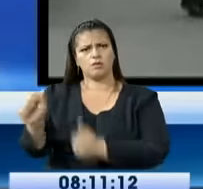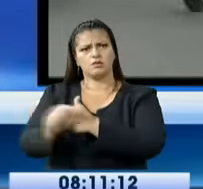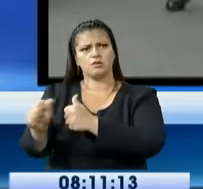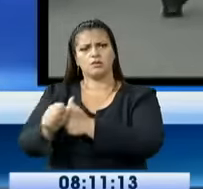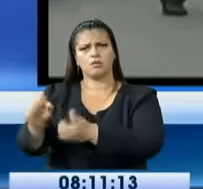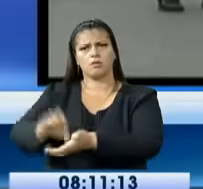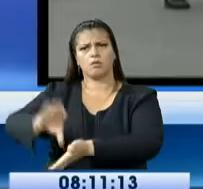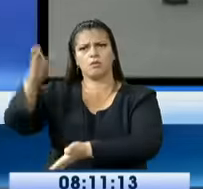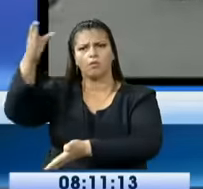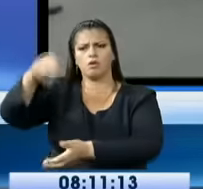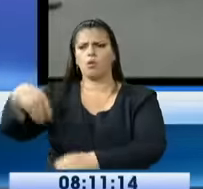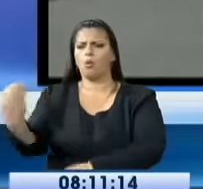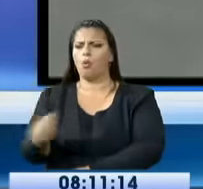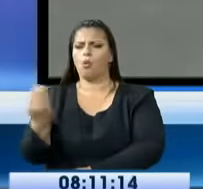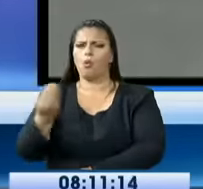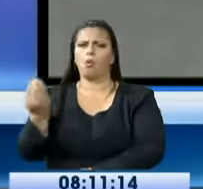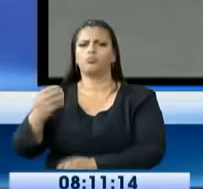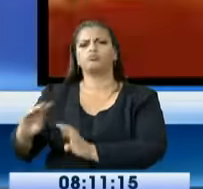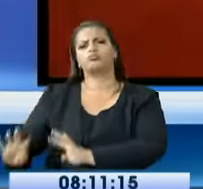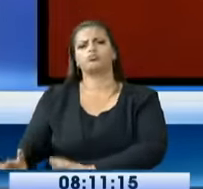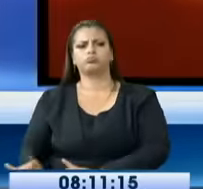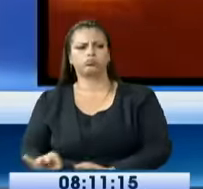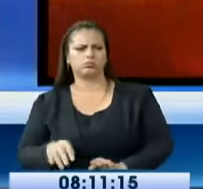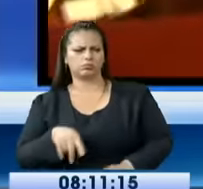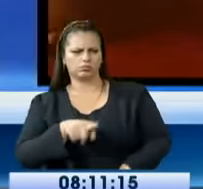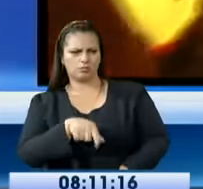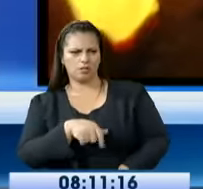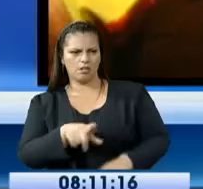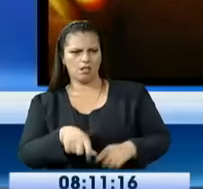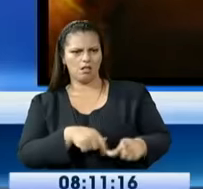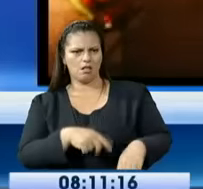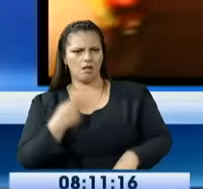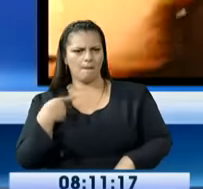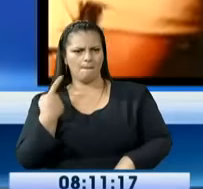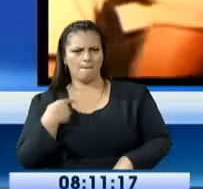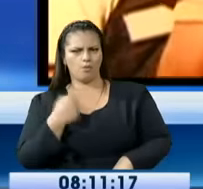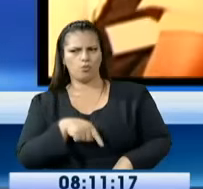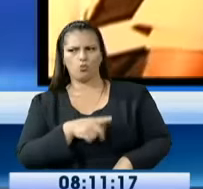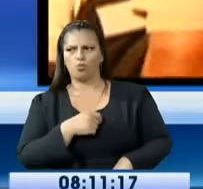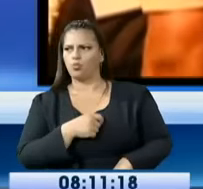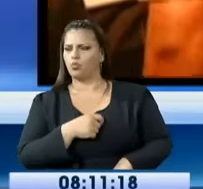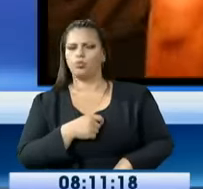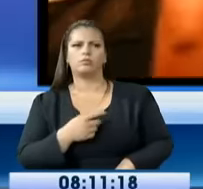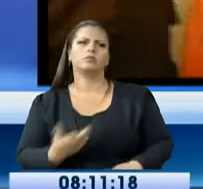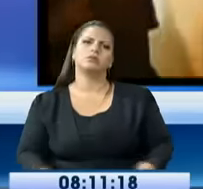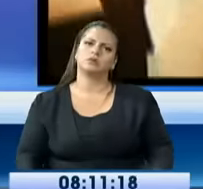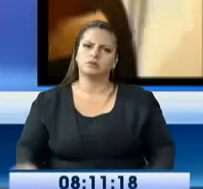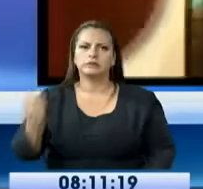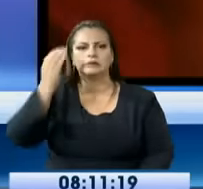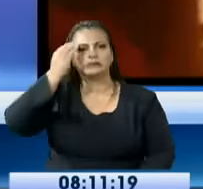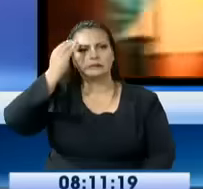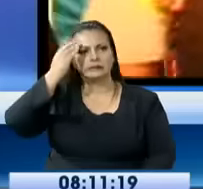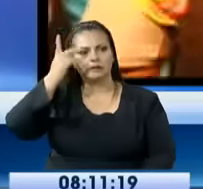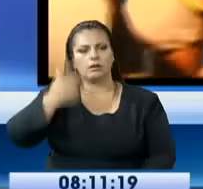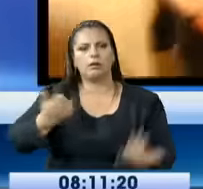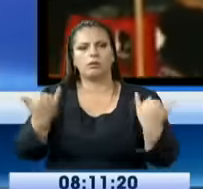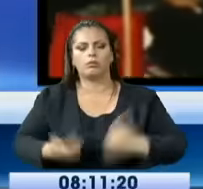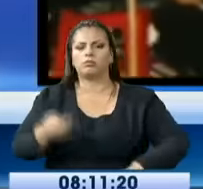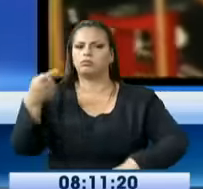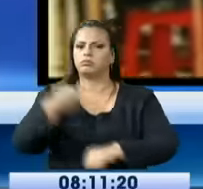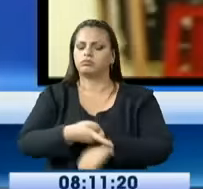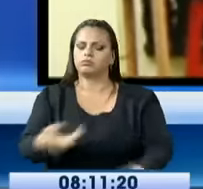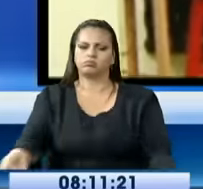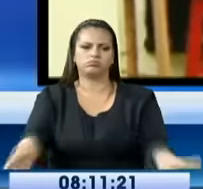de tránsito de niños, de adolescentes, de señoritas. Vamos a proceder a la clausura de estos prostíbulos. Ya hemos dado una disposición de no